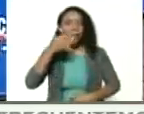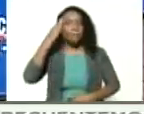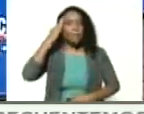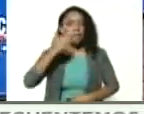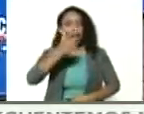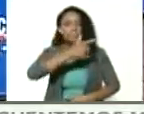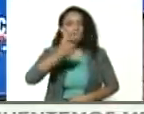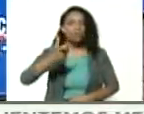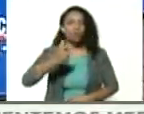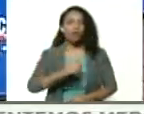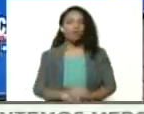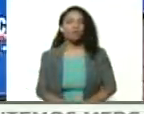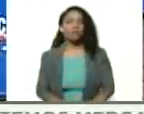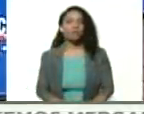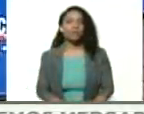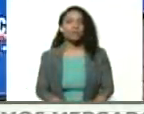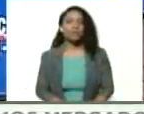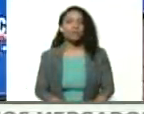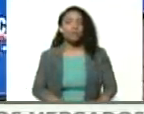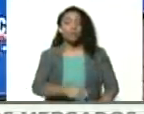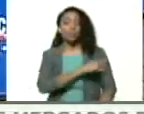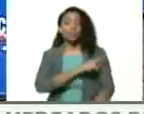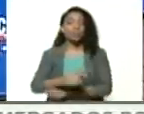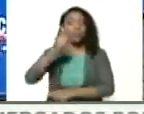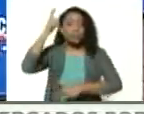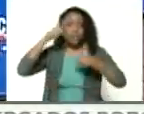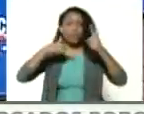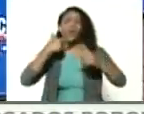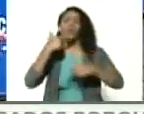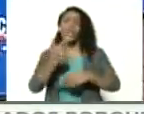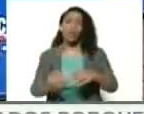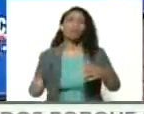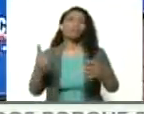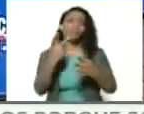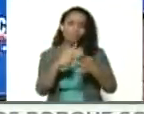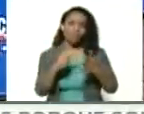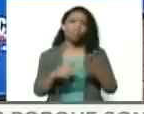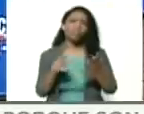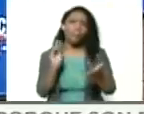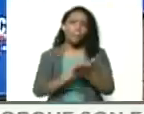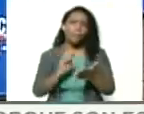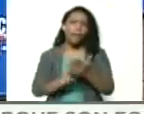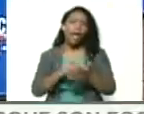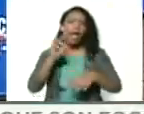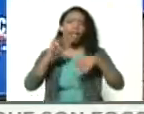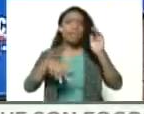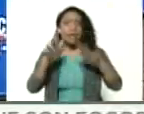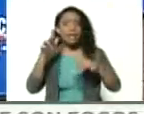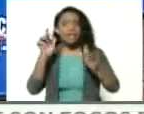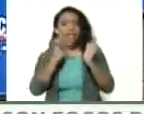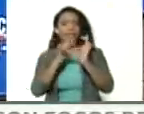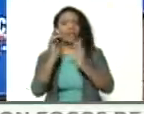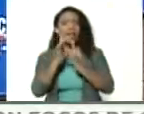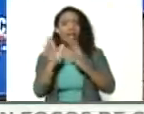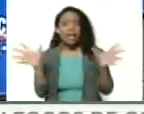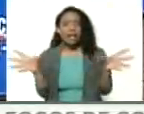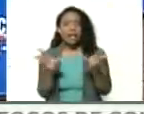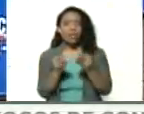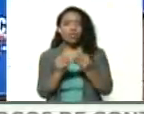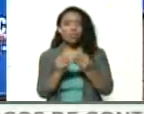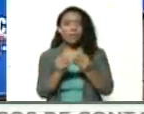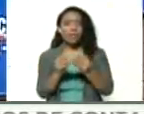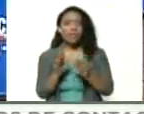cívico-militar. Comandante Chávez lo dijo varias veces. El 13 de abril resumió,